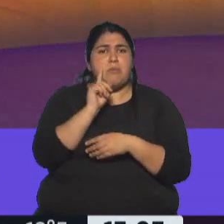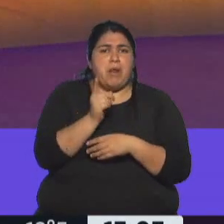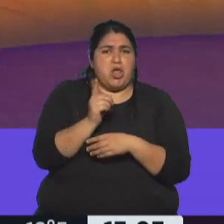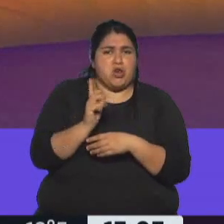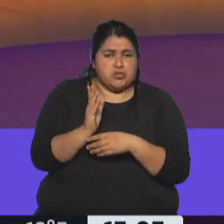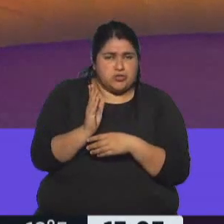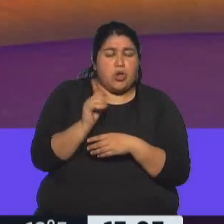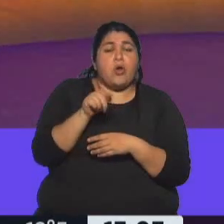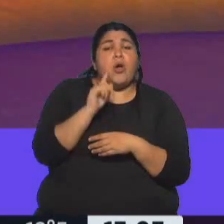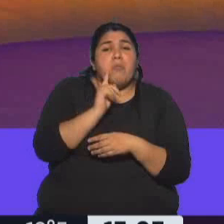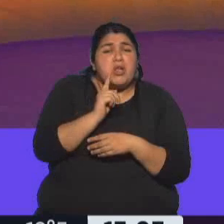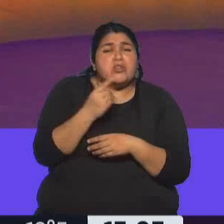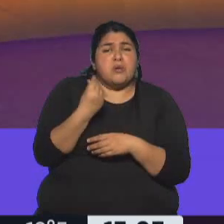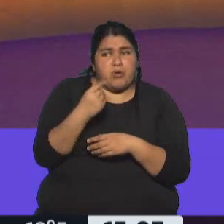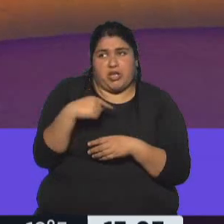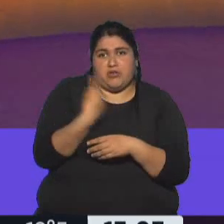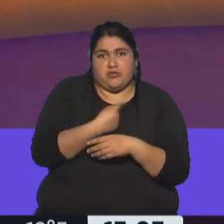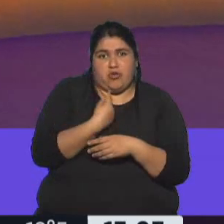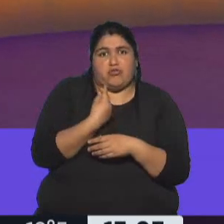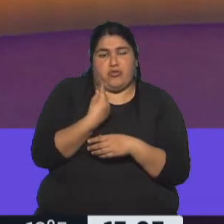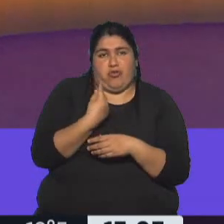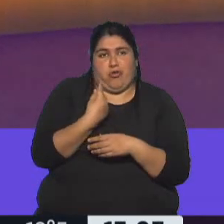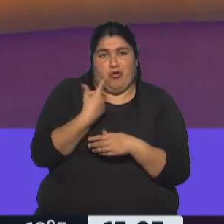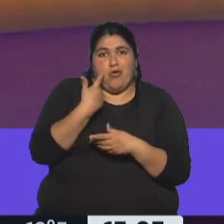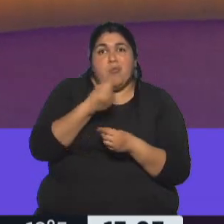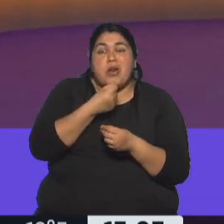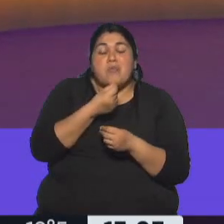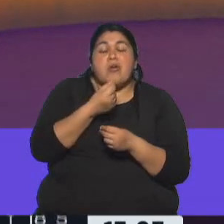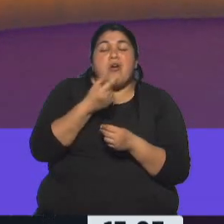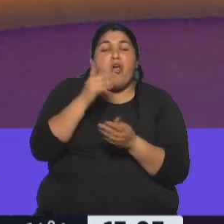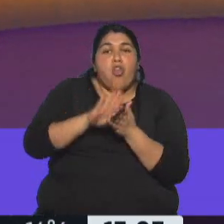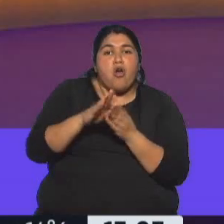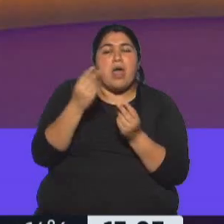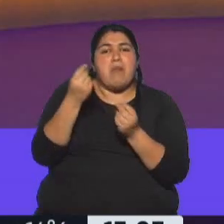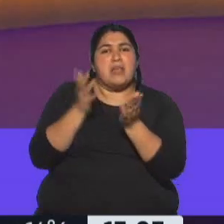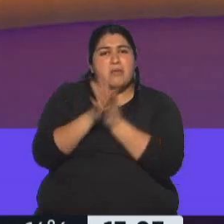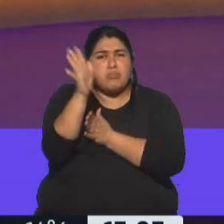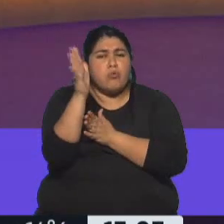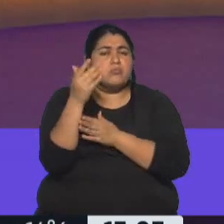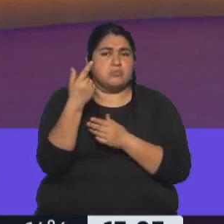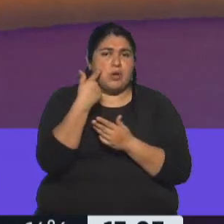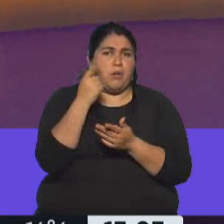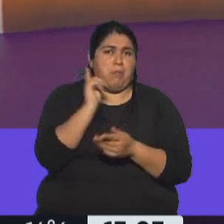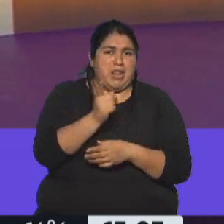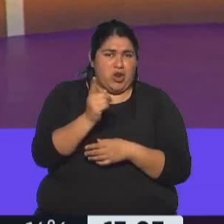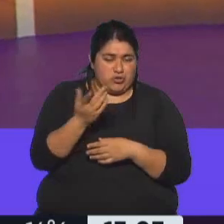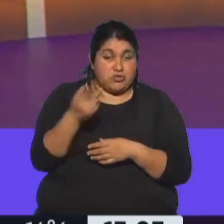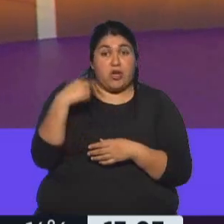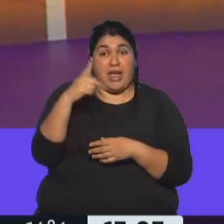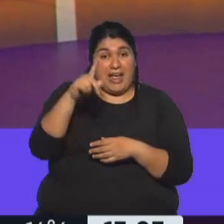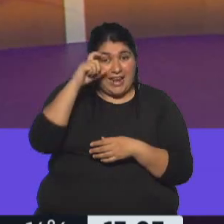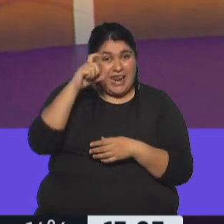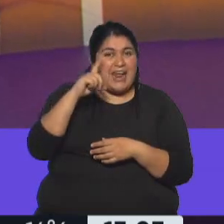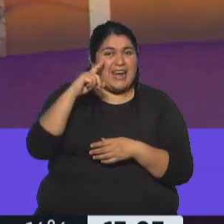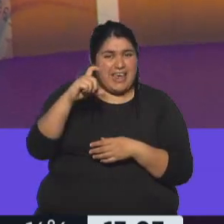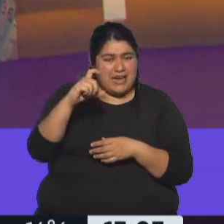porque estábamos expuestos a la salida, a la dolarización de esas letras y a la fuga de ese capital. Hoy, las LELIC, que ya no son